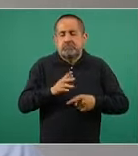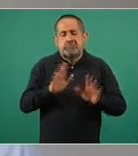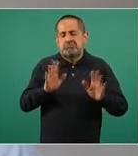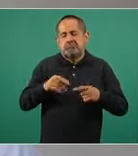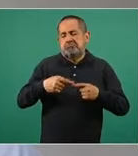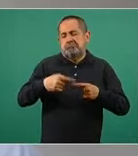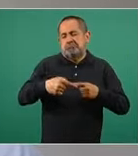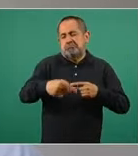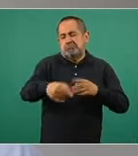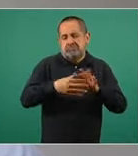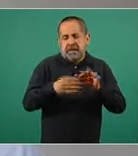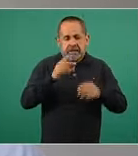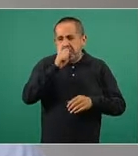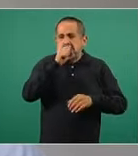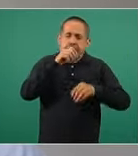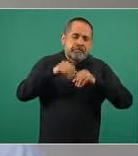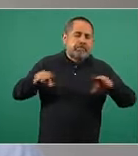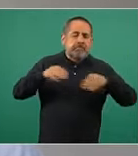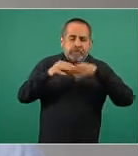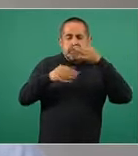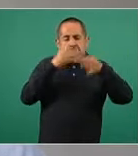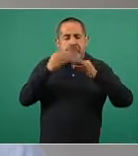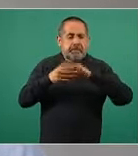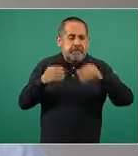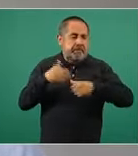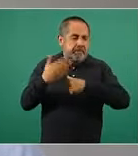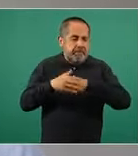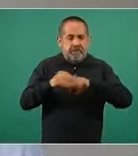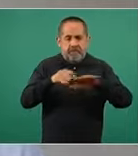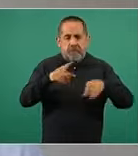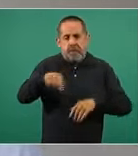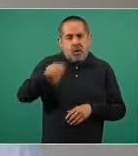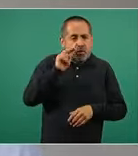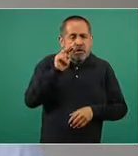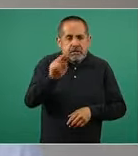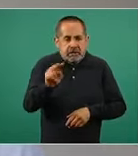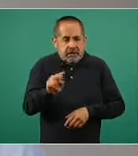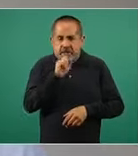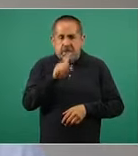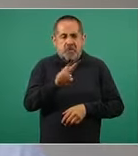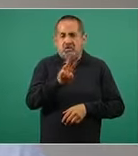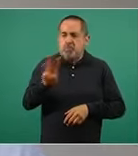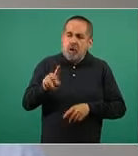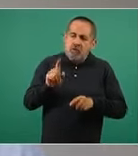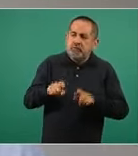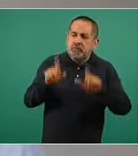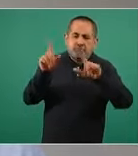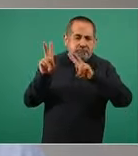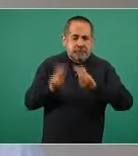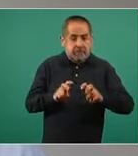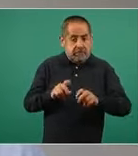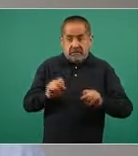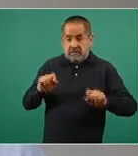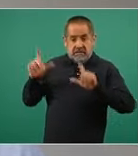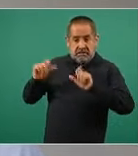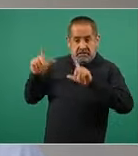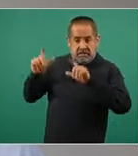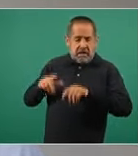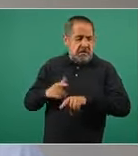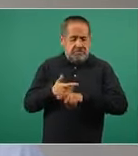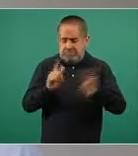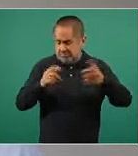siguientes días. En las tablas también, para efectos de la información que ustedes pueden consultar, dado que estas diapositivas se distribuyen